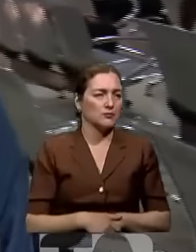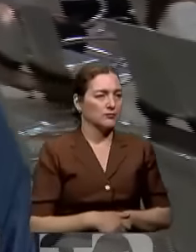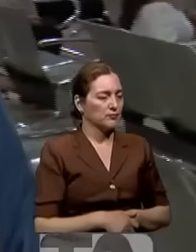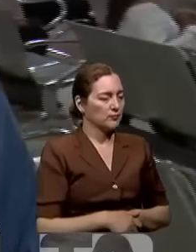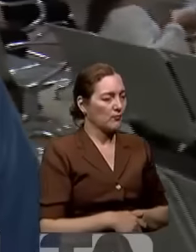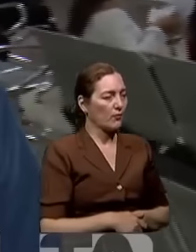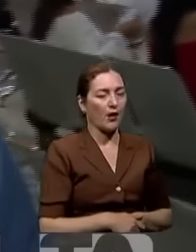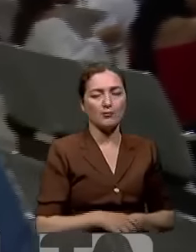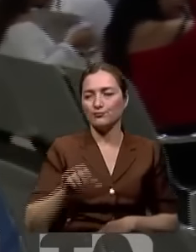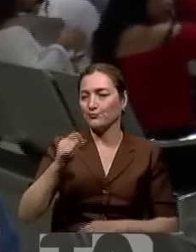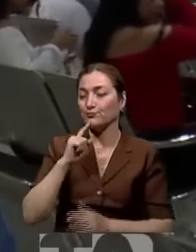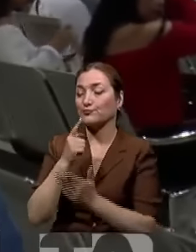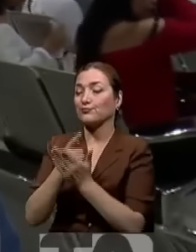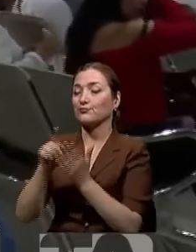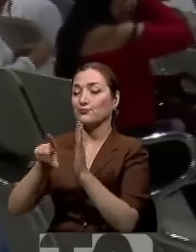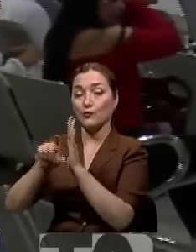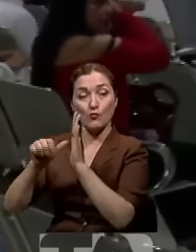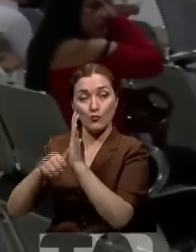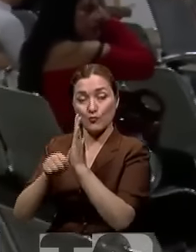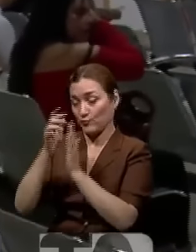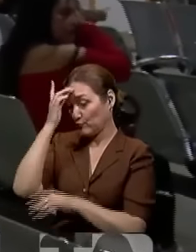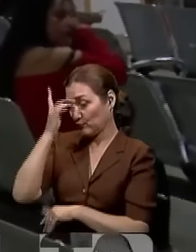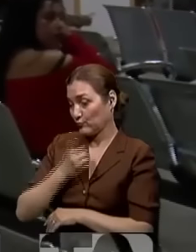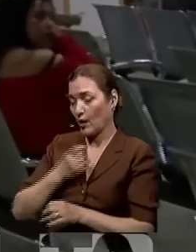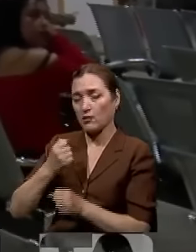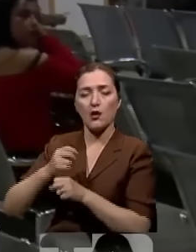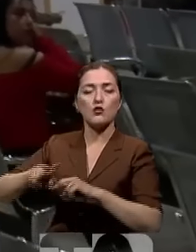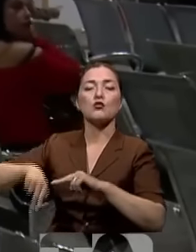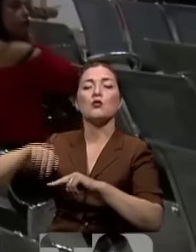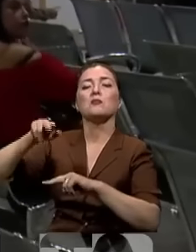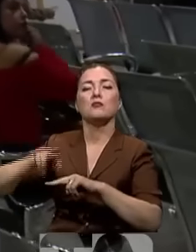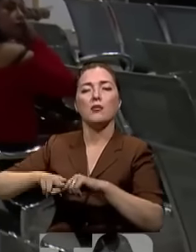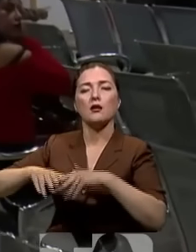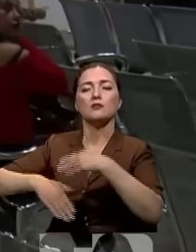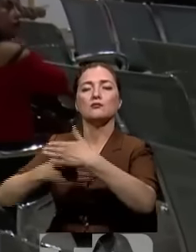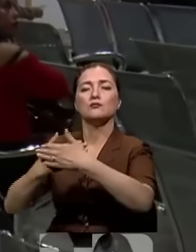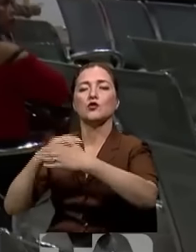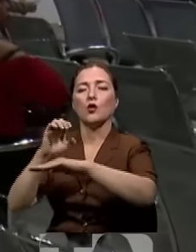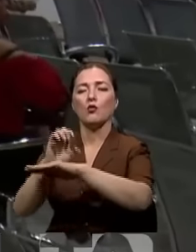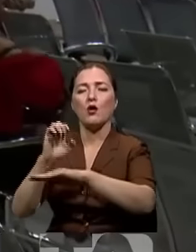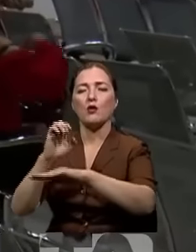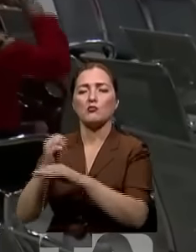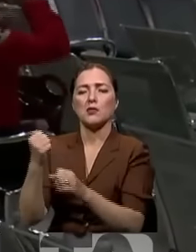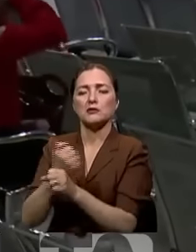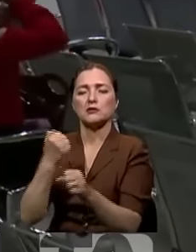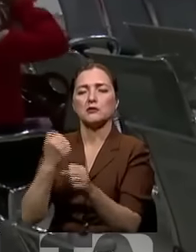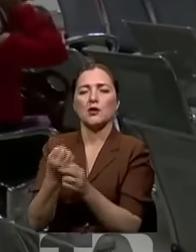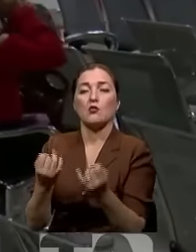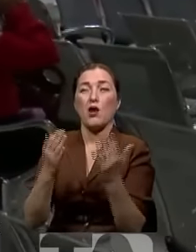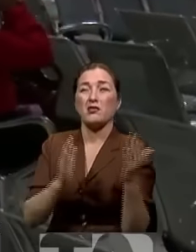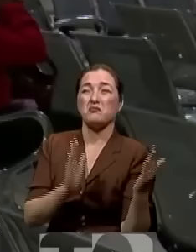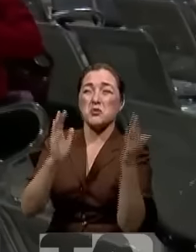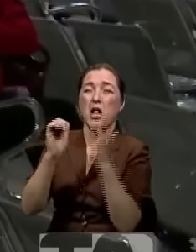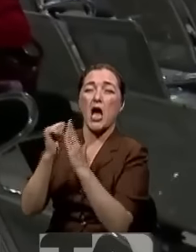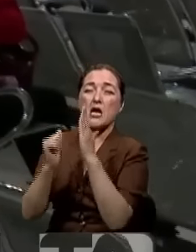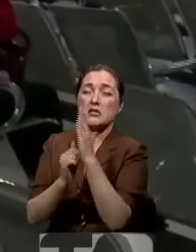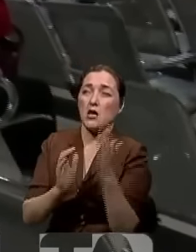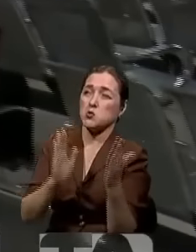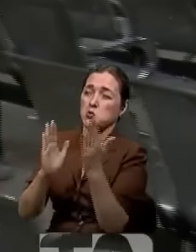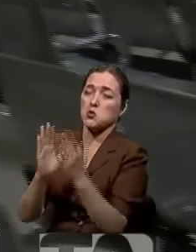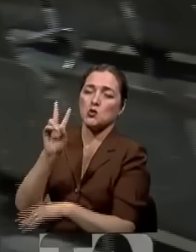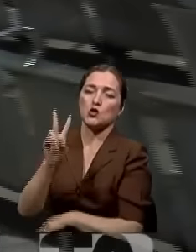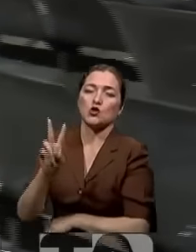Sí, como Registro Civil hemos decidido trabajar normalmente a nivel nacional en nuestras 221 agencias